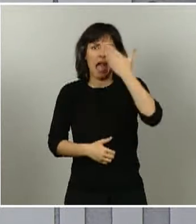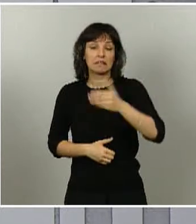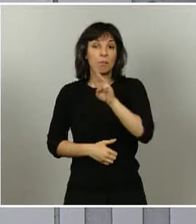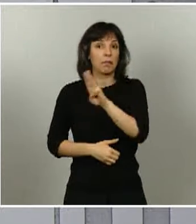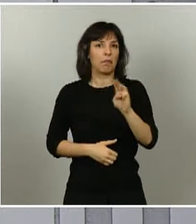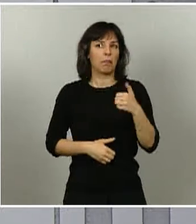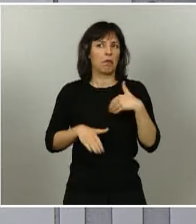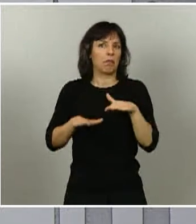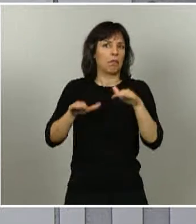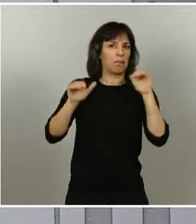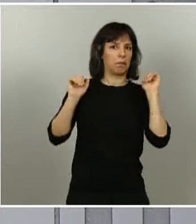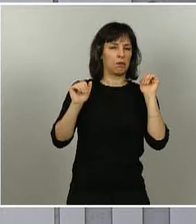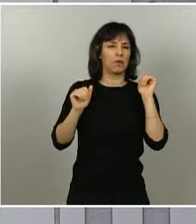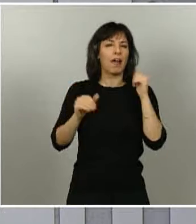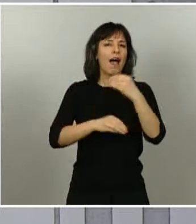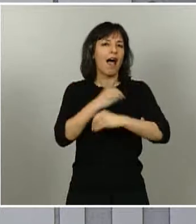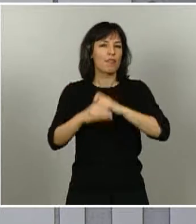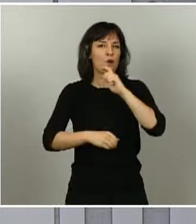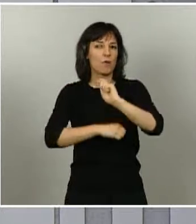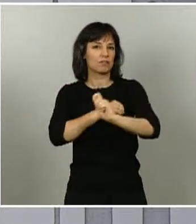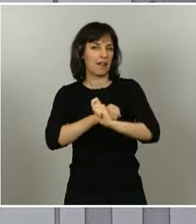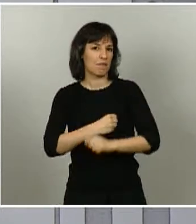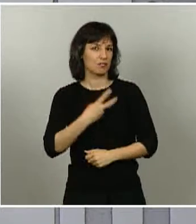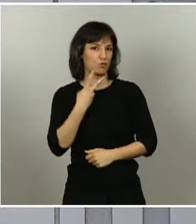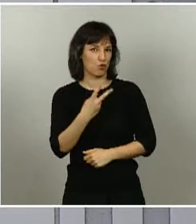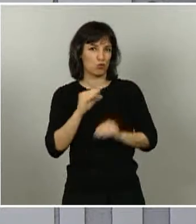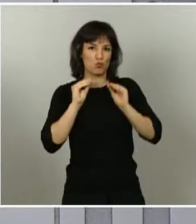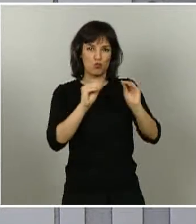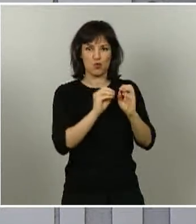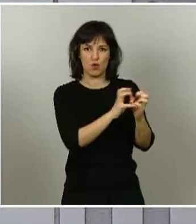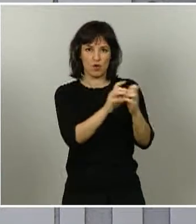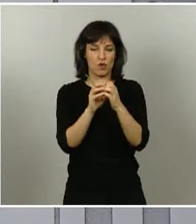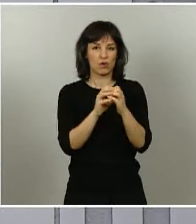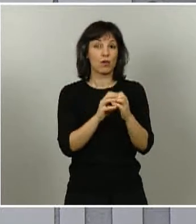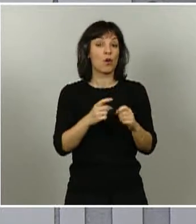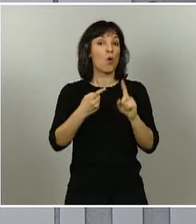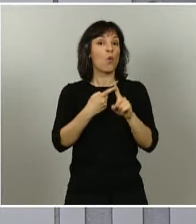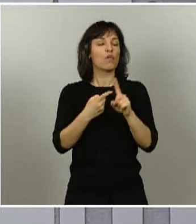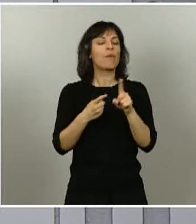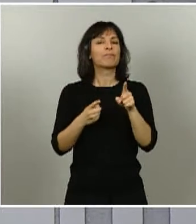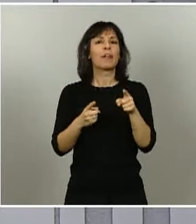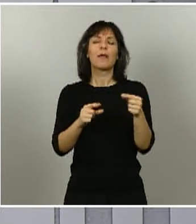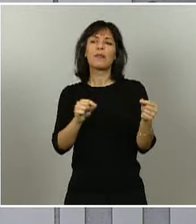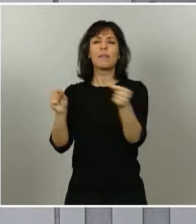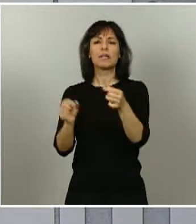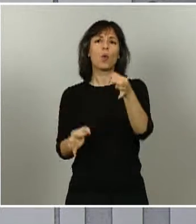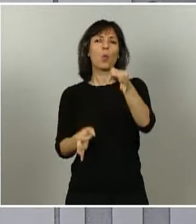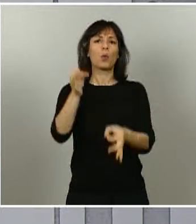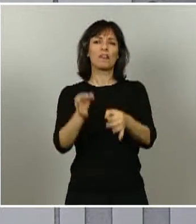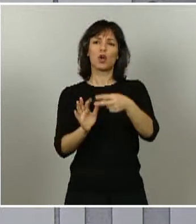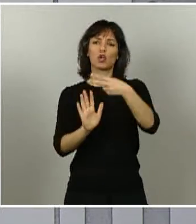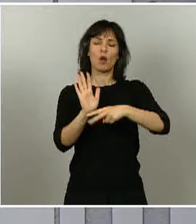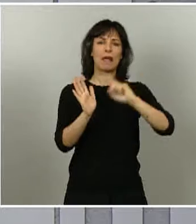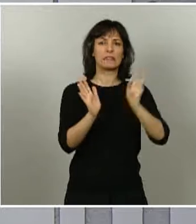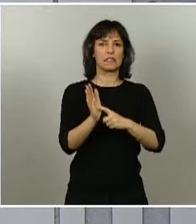de dos trampas que ha diseñado. Una, de que esto es un debate jurídico. Para nada esto es un debate jurídico. Es que no se puede entender que el Partido